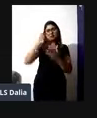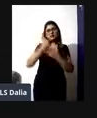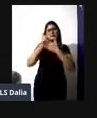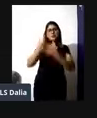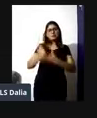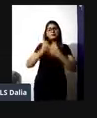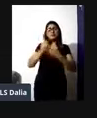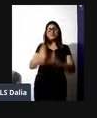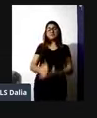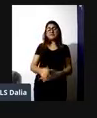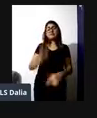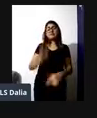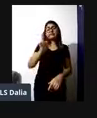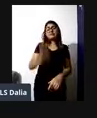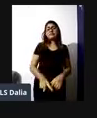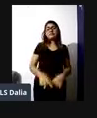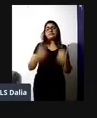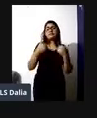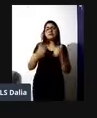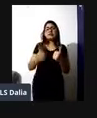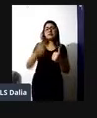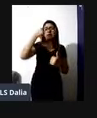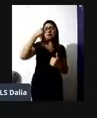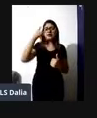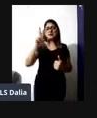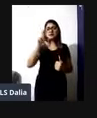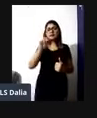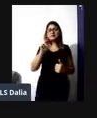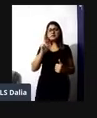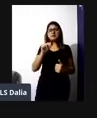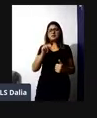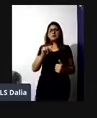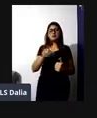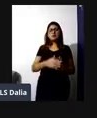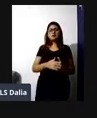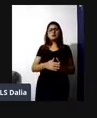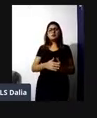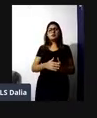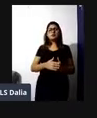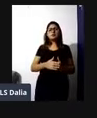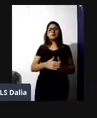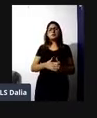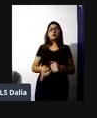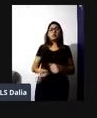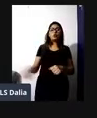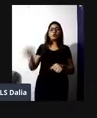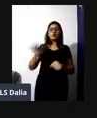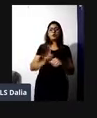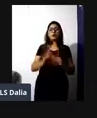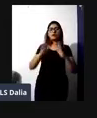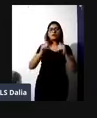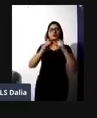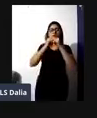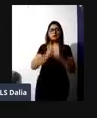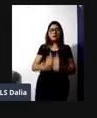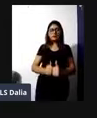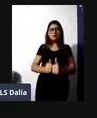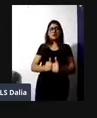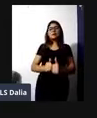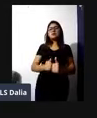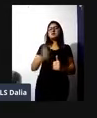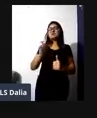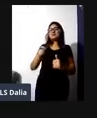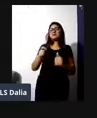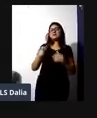sí, efectivamente no es nada sencillo el estar todo el día en casa en esta contingencia y